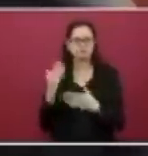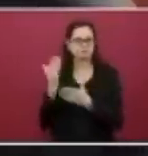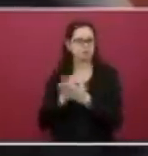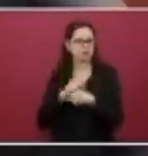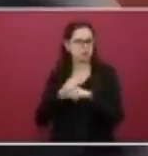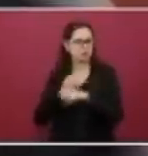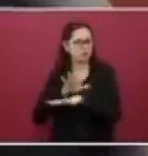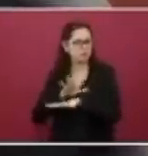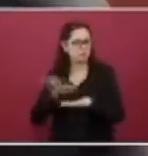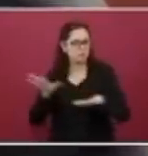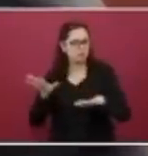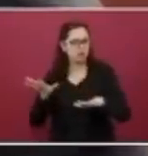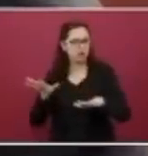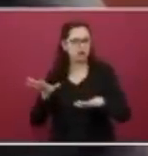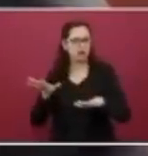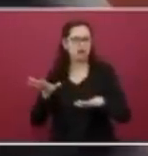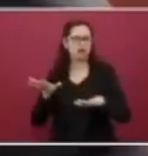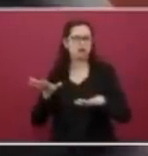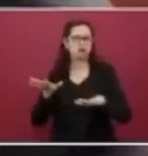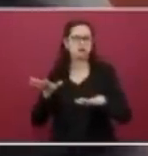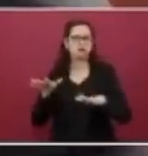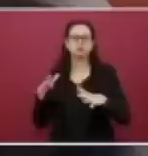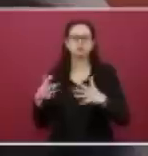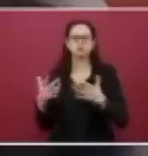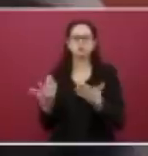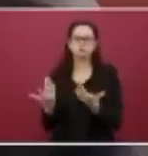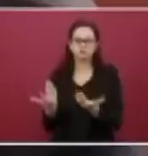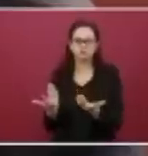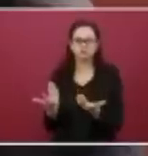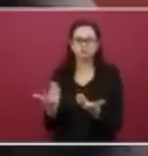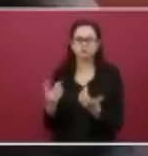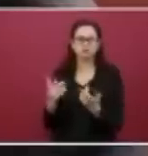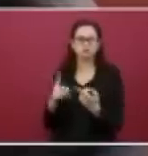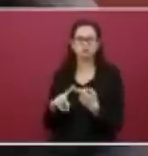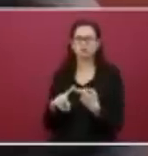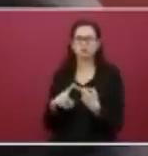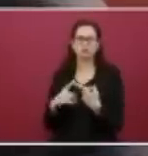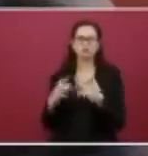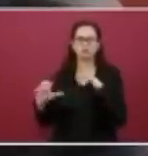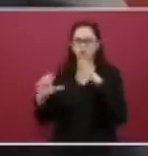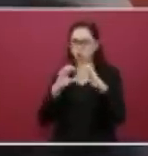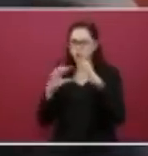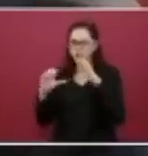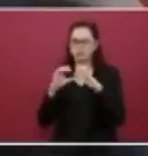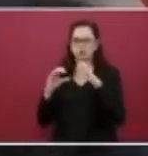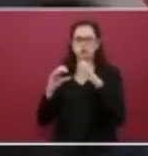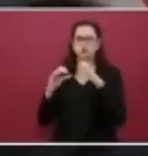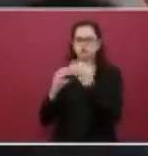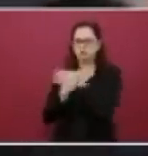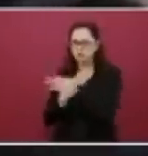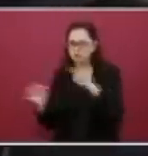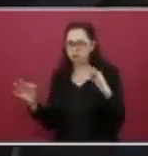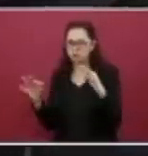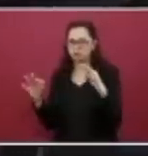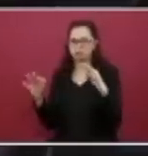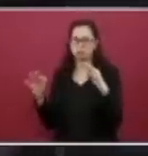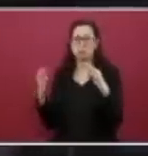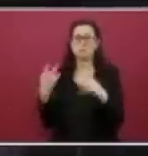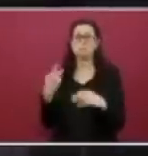en cuanto a la comunicación en cuanto al mensaje pero